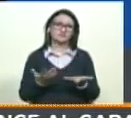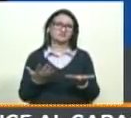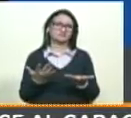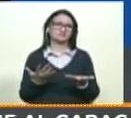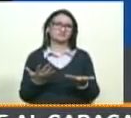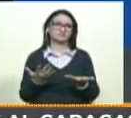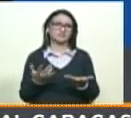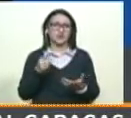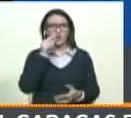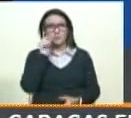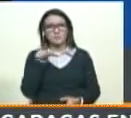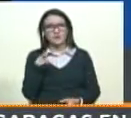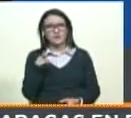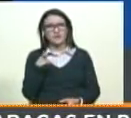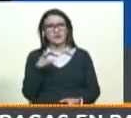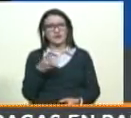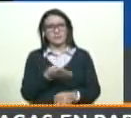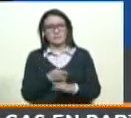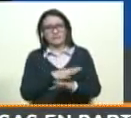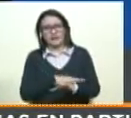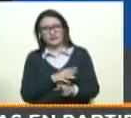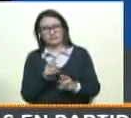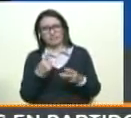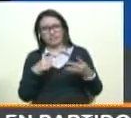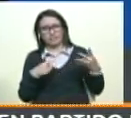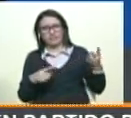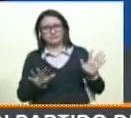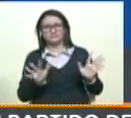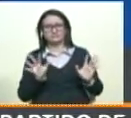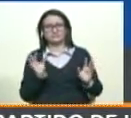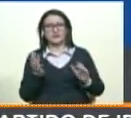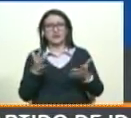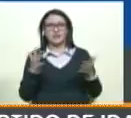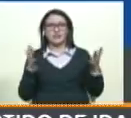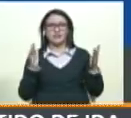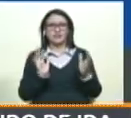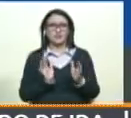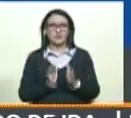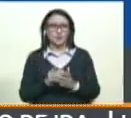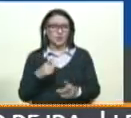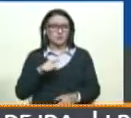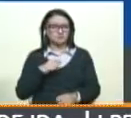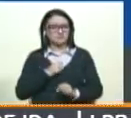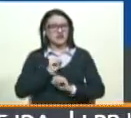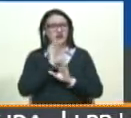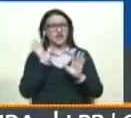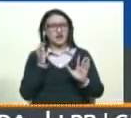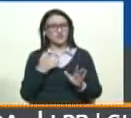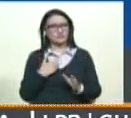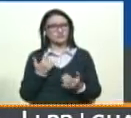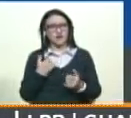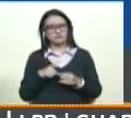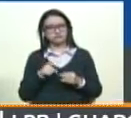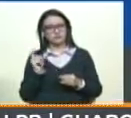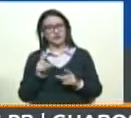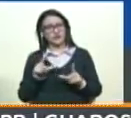el sicario general de los expertos, etcétera, etcétera. Nosotros estamos muy claros dónde estamos, nosotros ya no